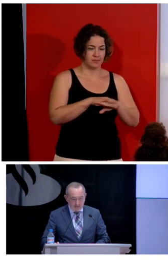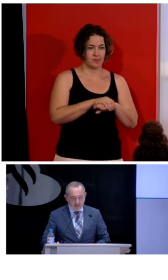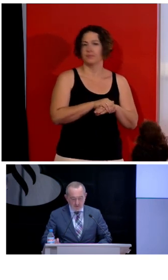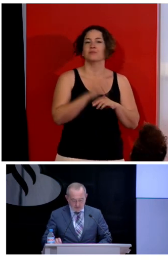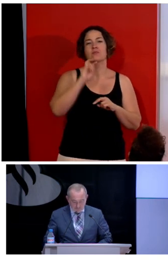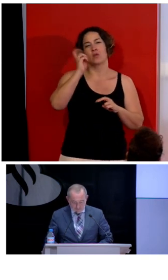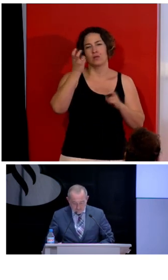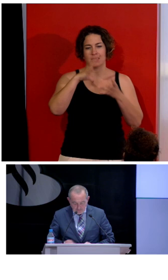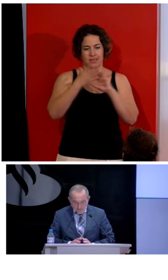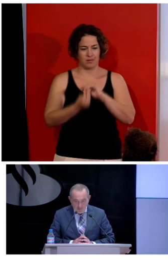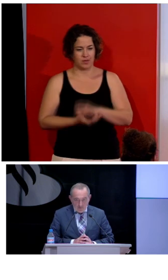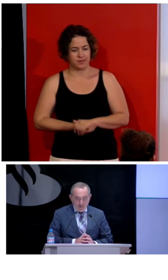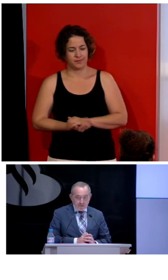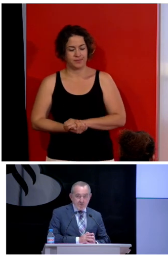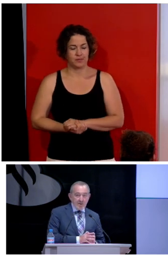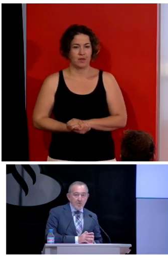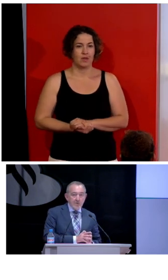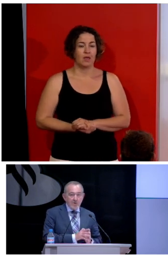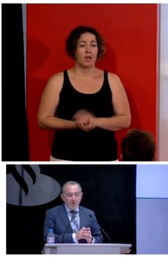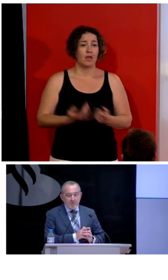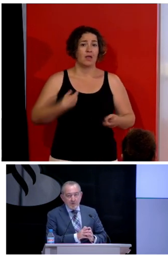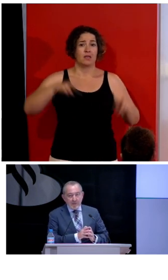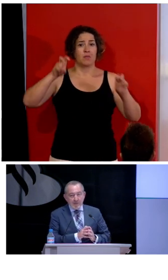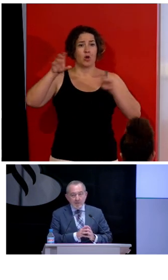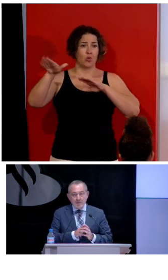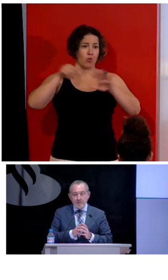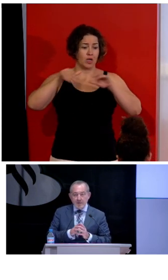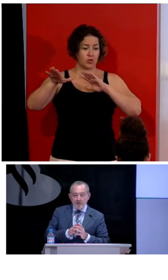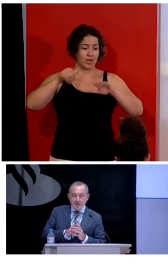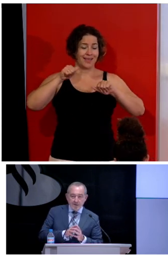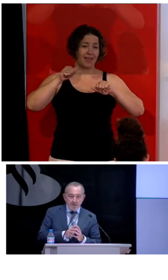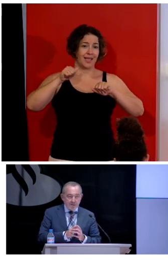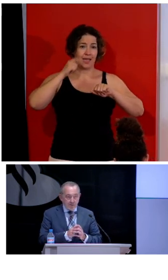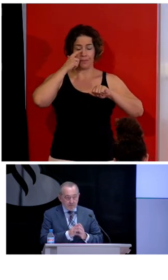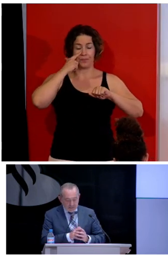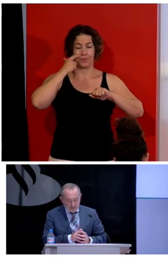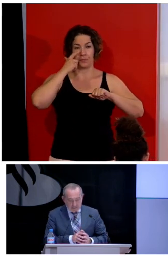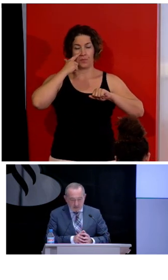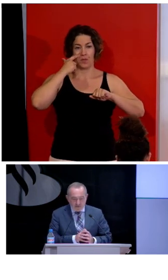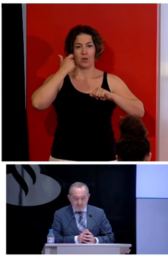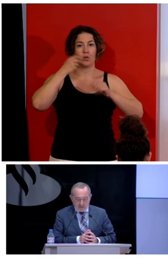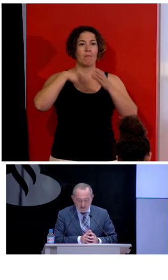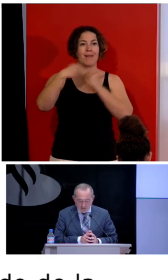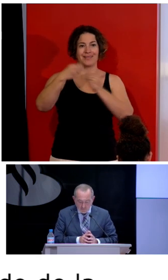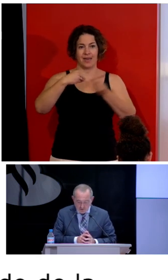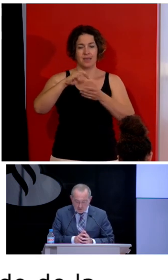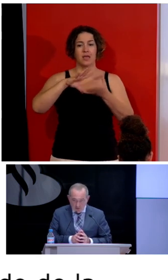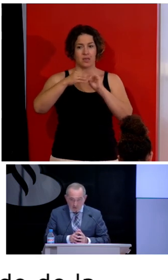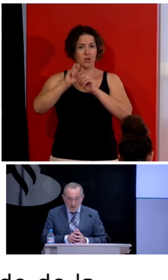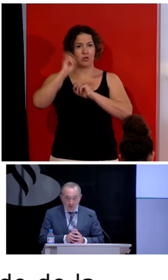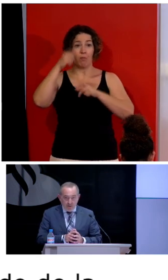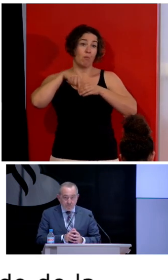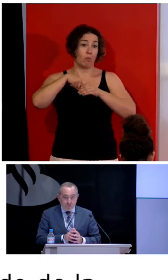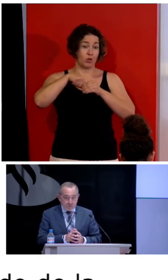Otras adaptaciones. Estamos hablando de la convocatoria de los materiales. Hay otras adaptaciones al puesto de